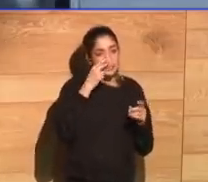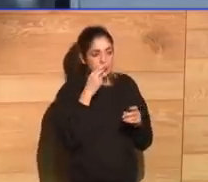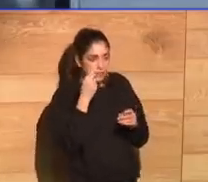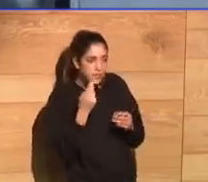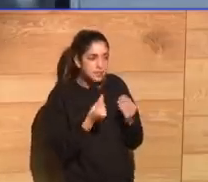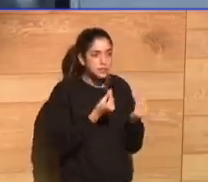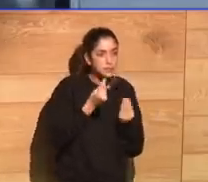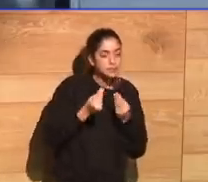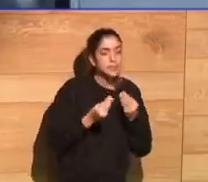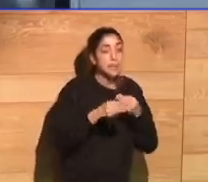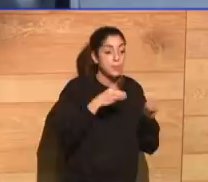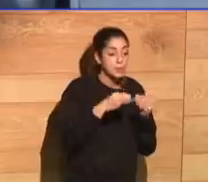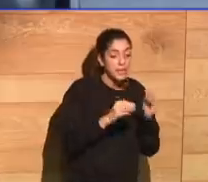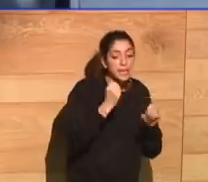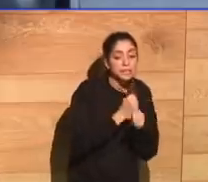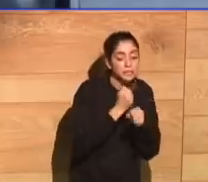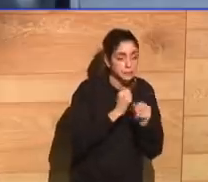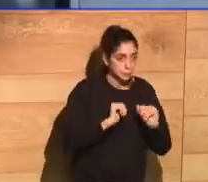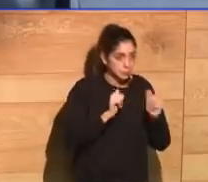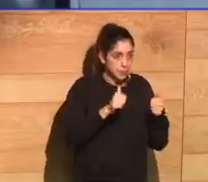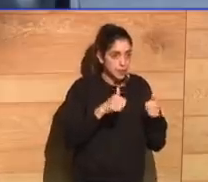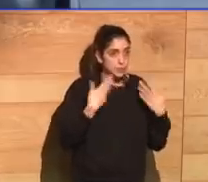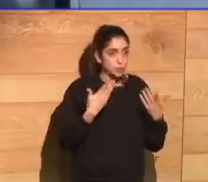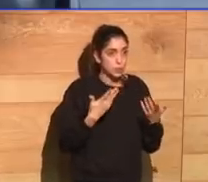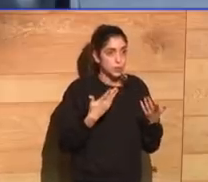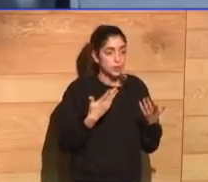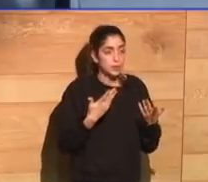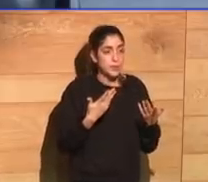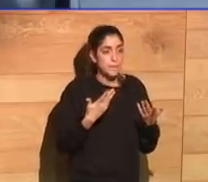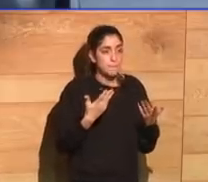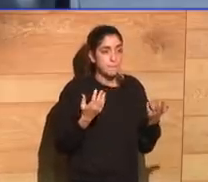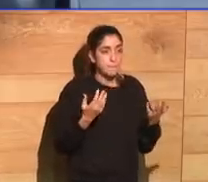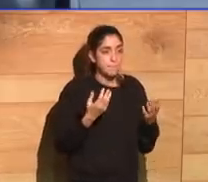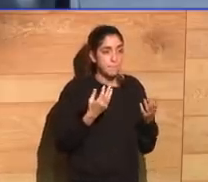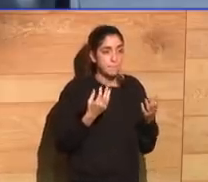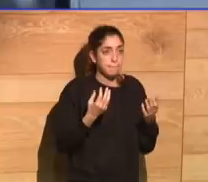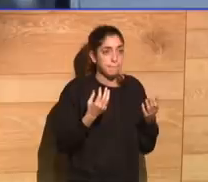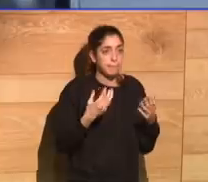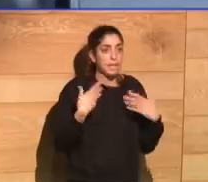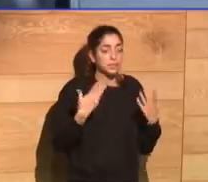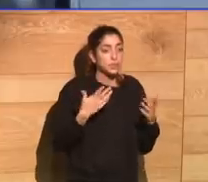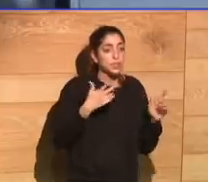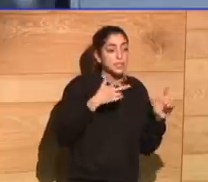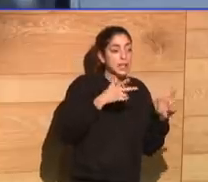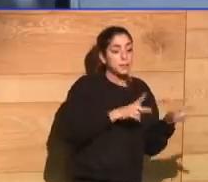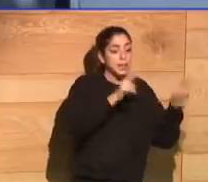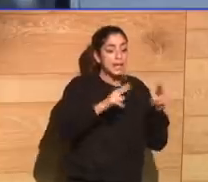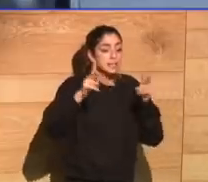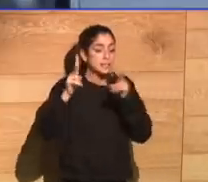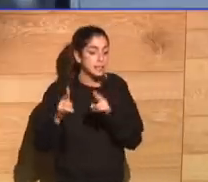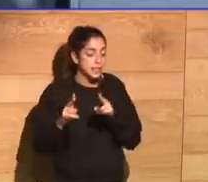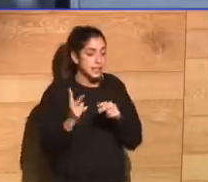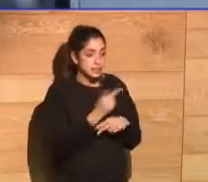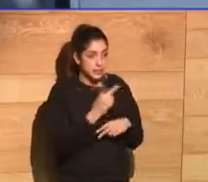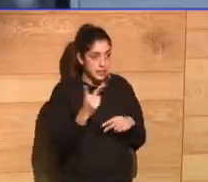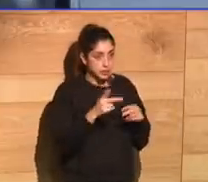ese material. Y se produce la paradoja de que cuando ves las mismas escenas rodadas por los dos, se